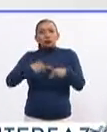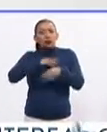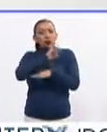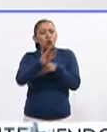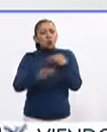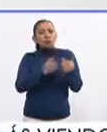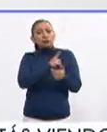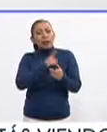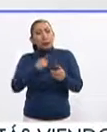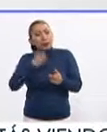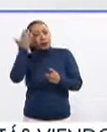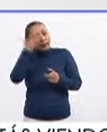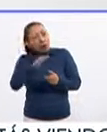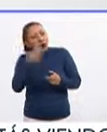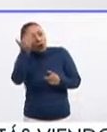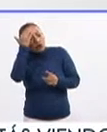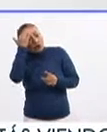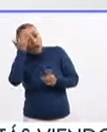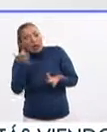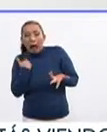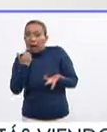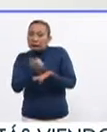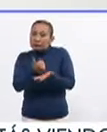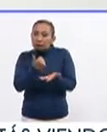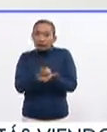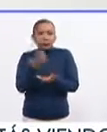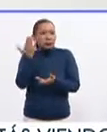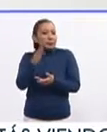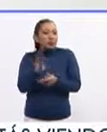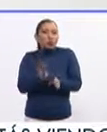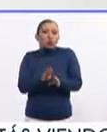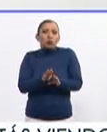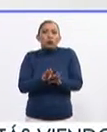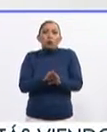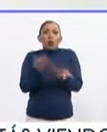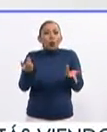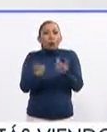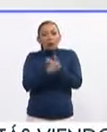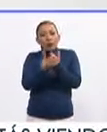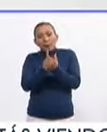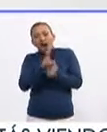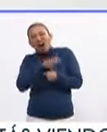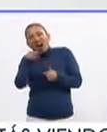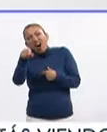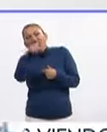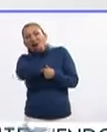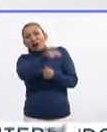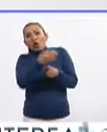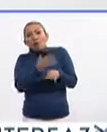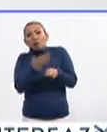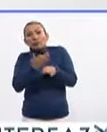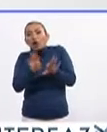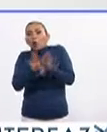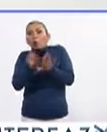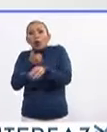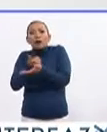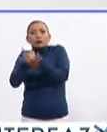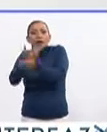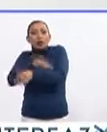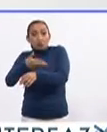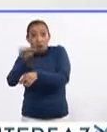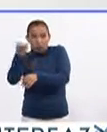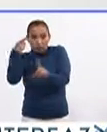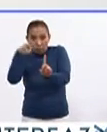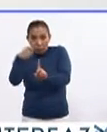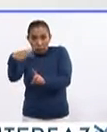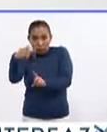la sociedad debe estar involucrada, sabiendo cuáles las problemáticas, por supuesto, que estamos viviendo y cómo resolverlas. Supongo que ese es uno